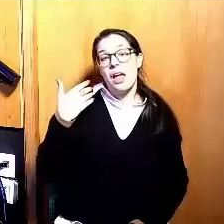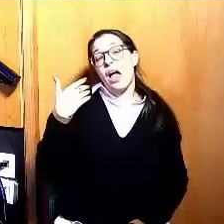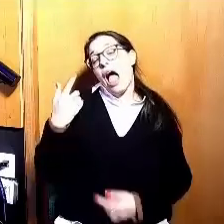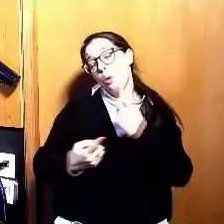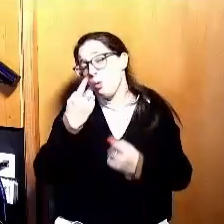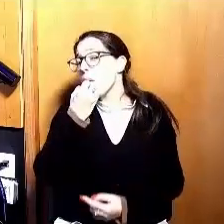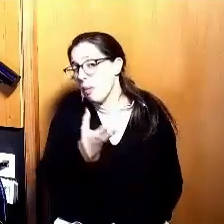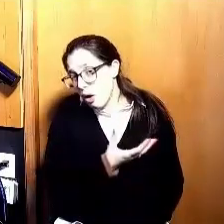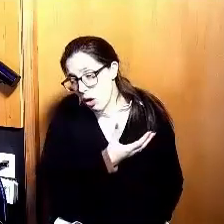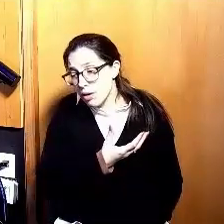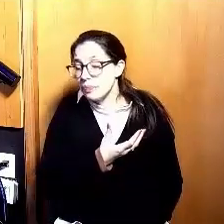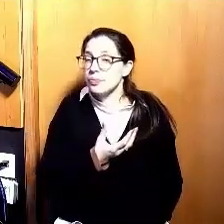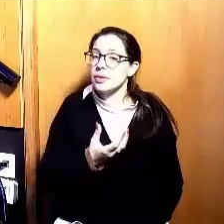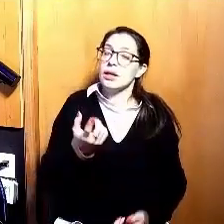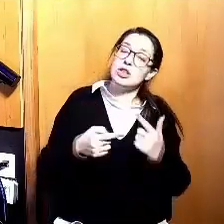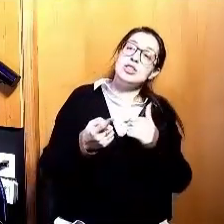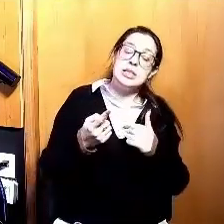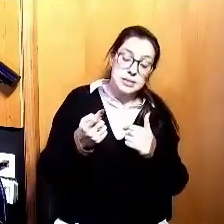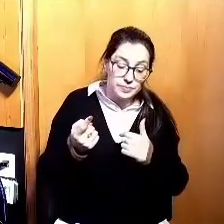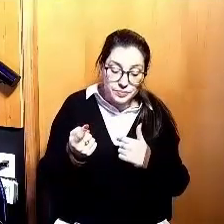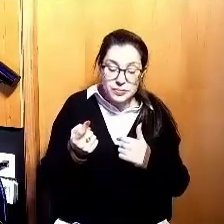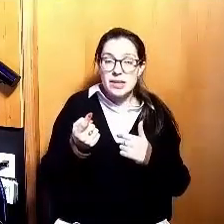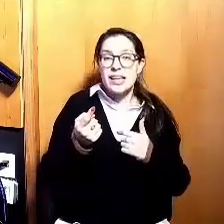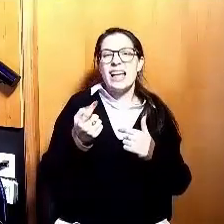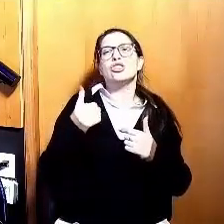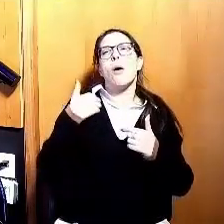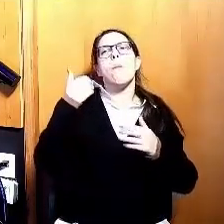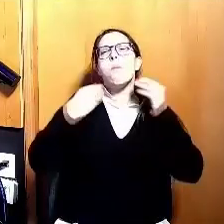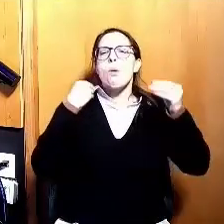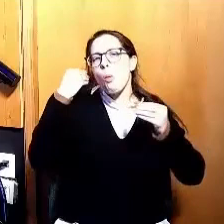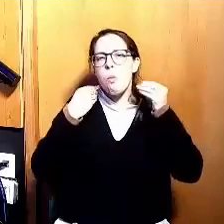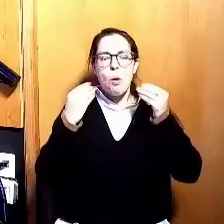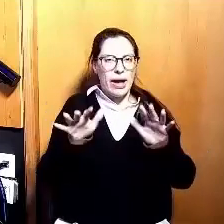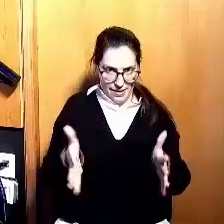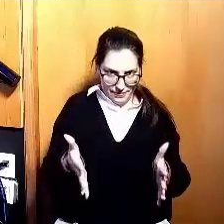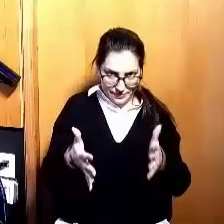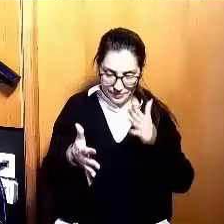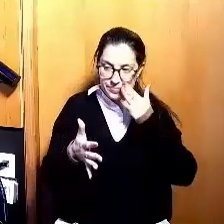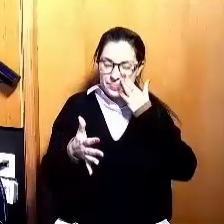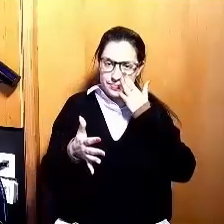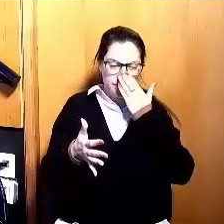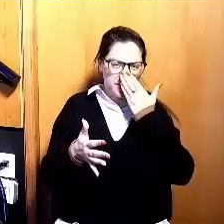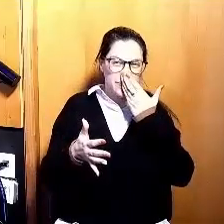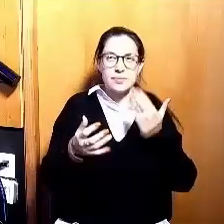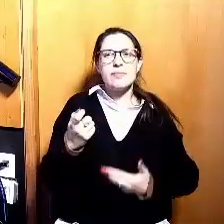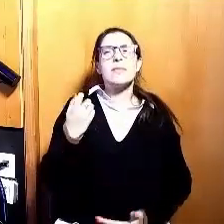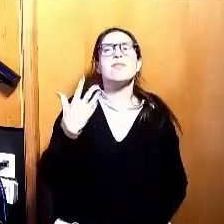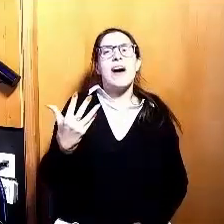¿no? Entonces, a ver, ¿qué me preocupa a mí mucho? Que el valor político de la apertura